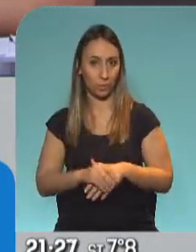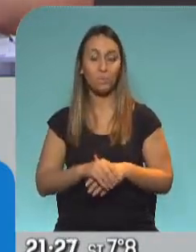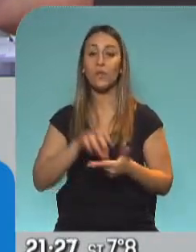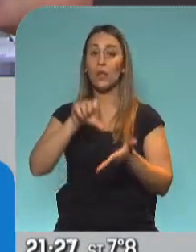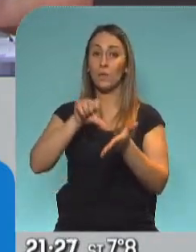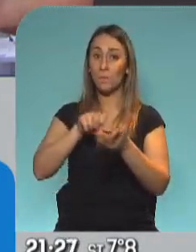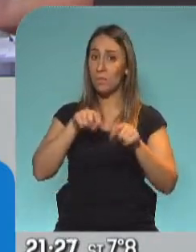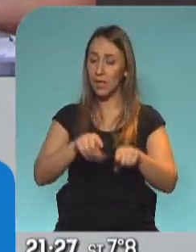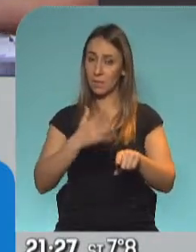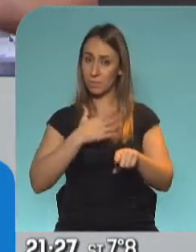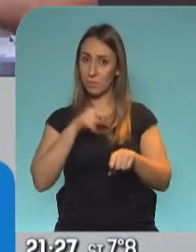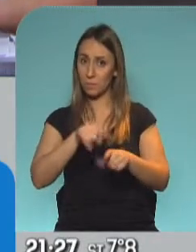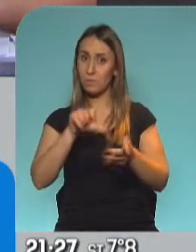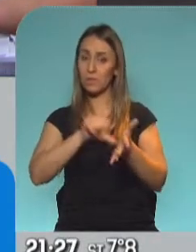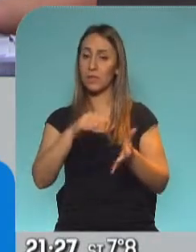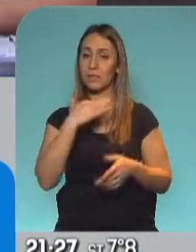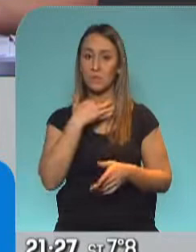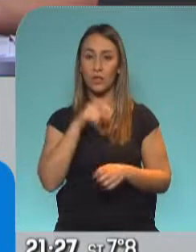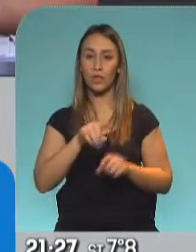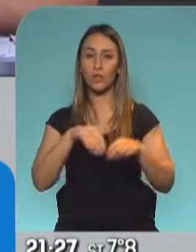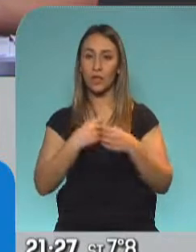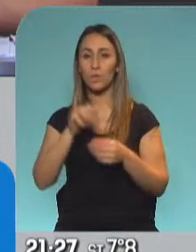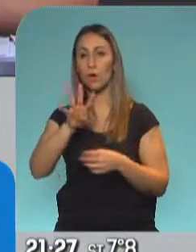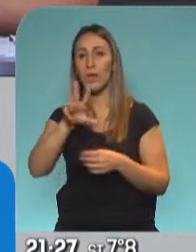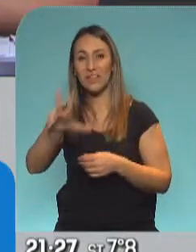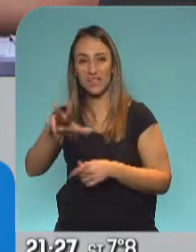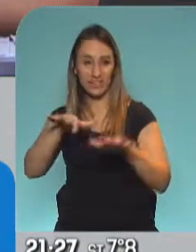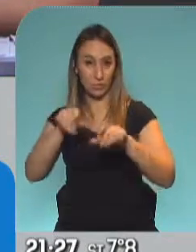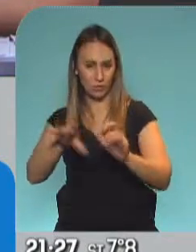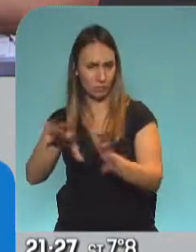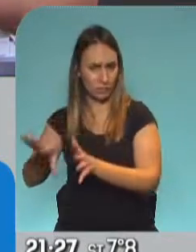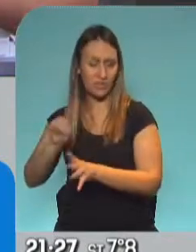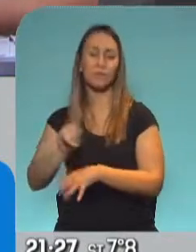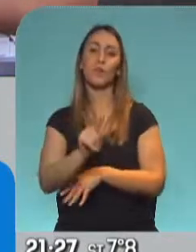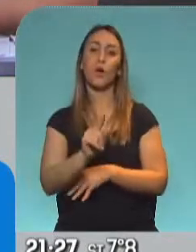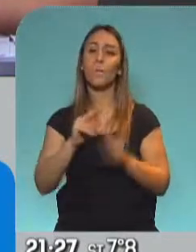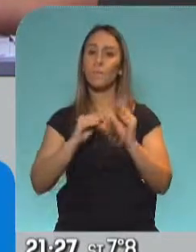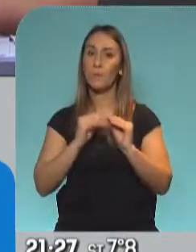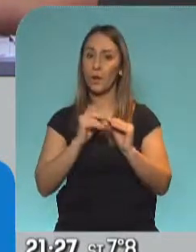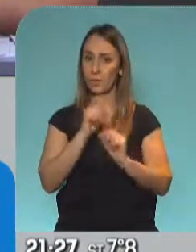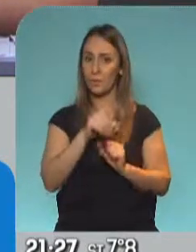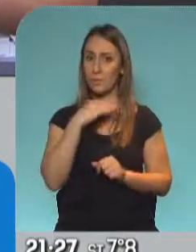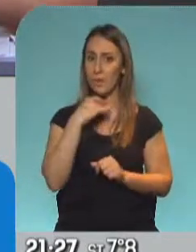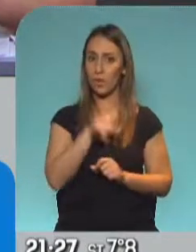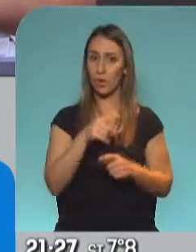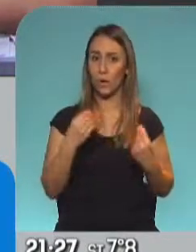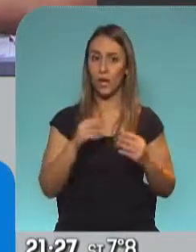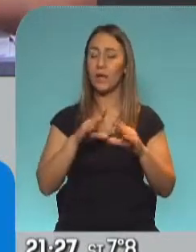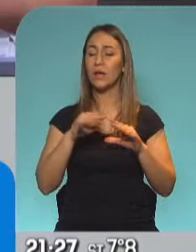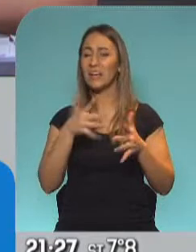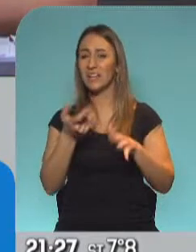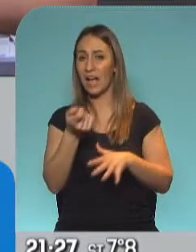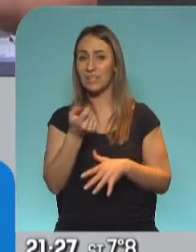te diría que el tema de los 43, más allá del caso concreto de ellos, el problema es que actualmente en México tenemos más de